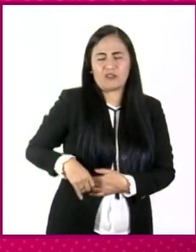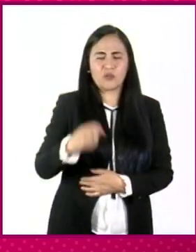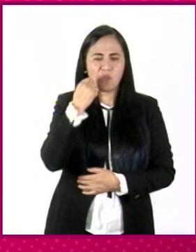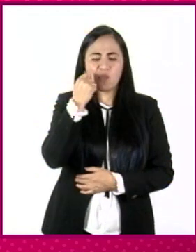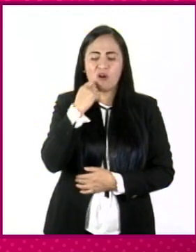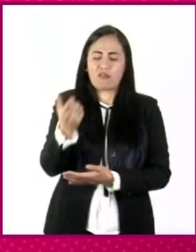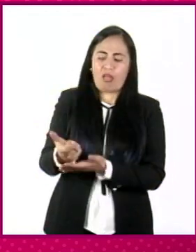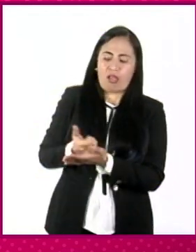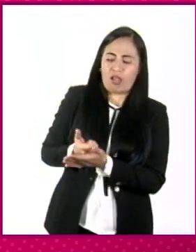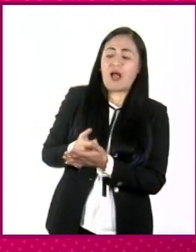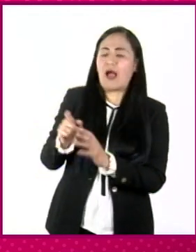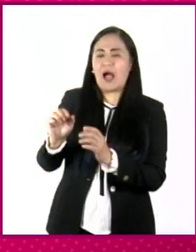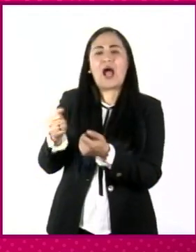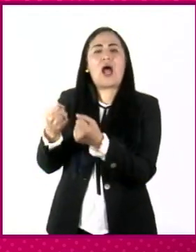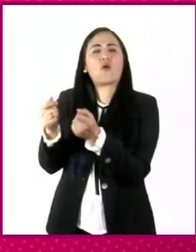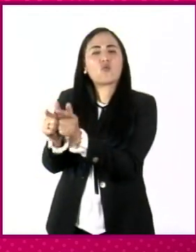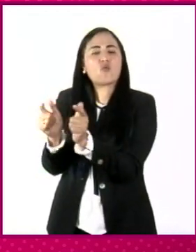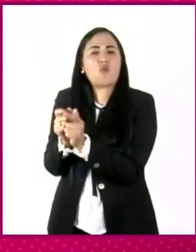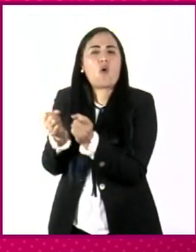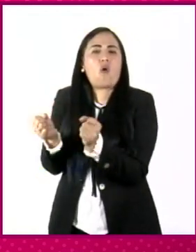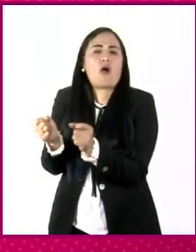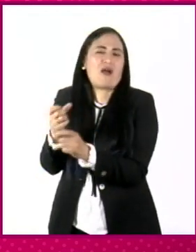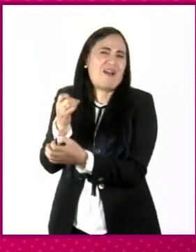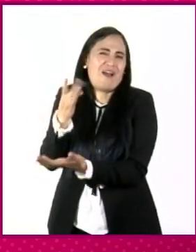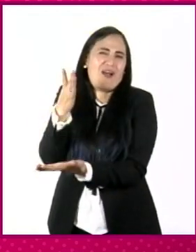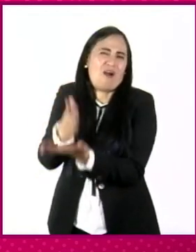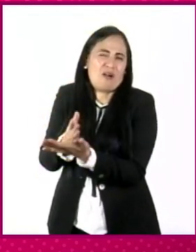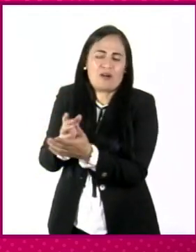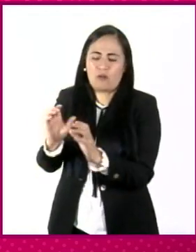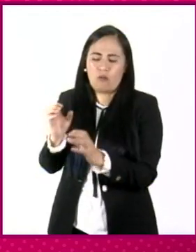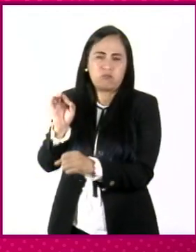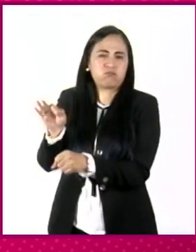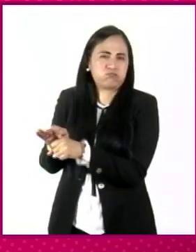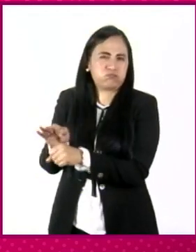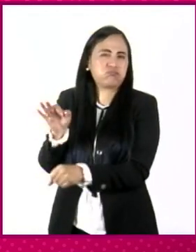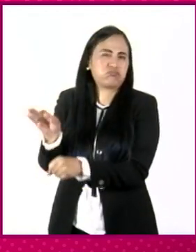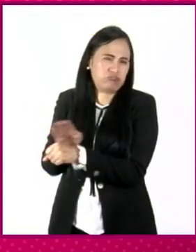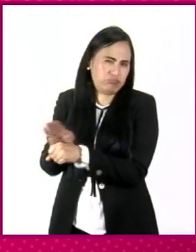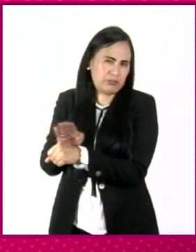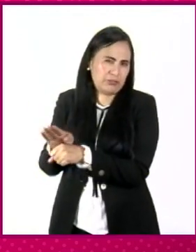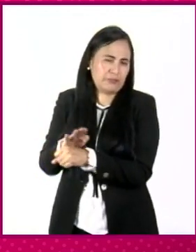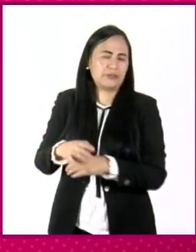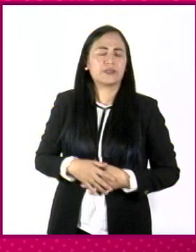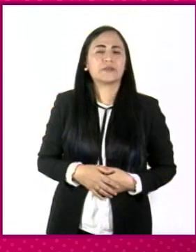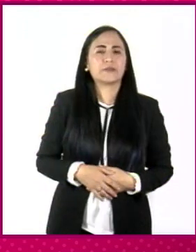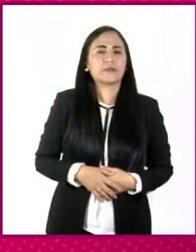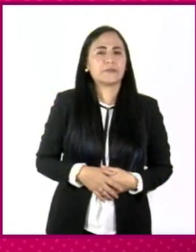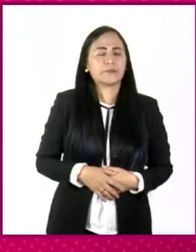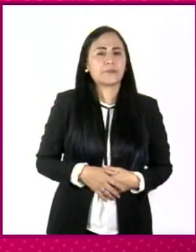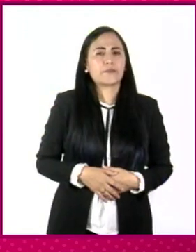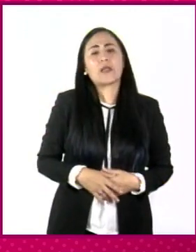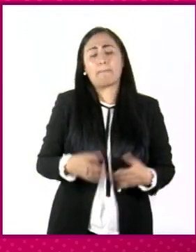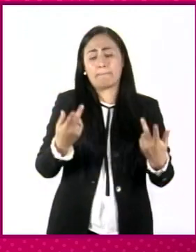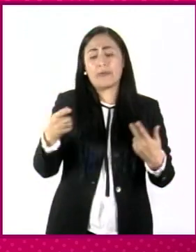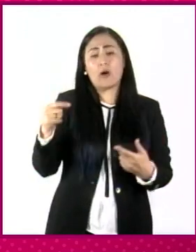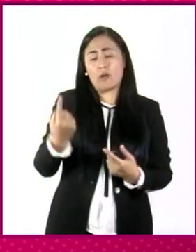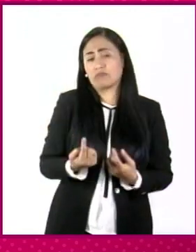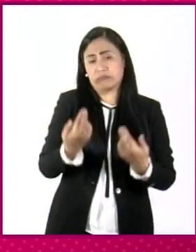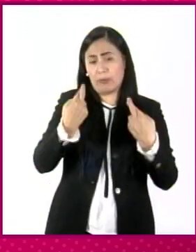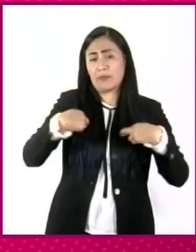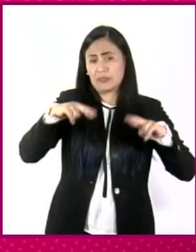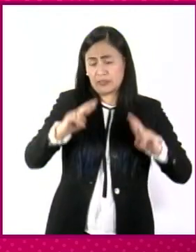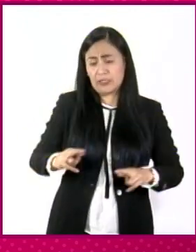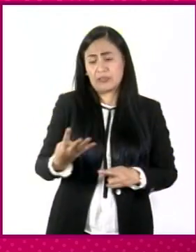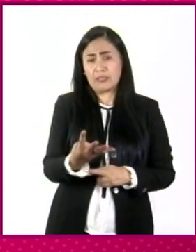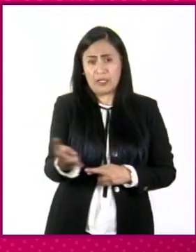el sentido del político, que es el ser representante de un sector de la sociedad o de la sociedad en general,